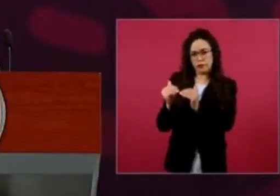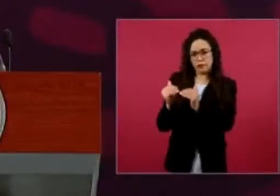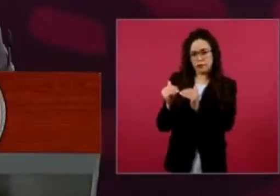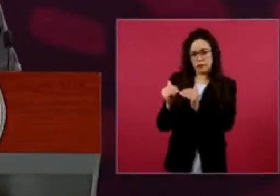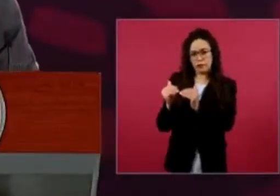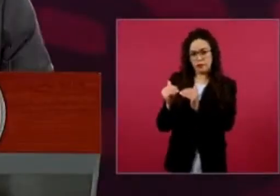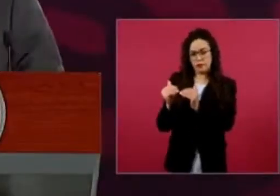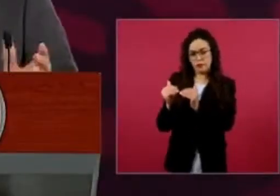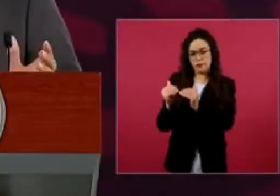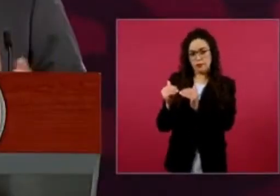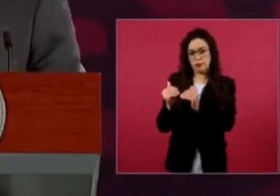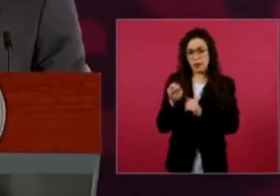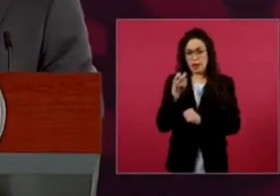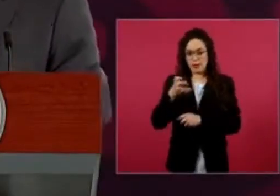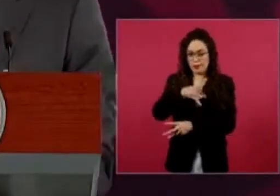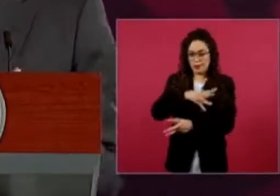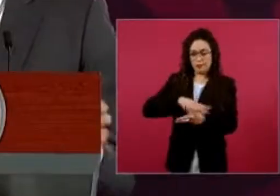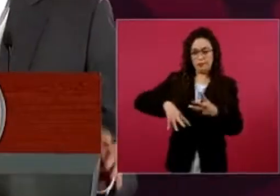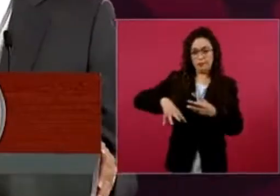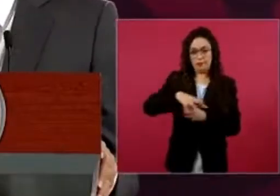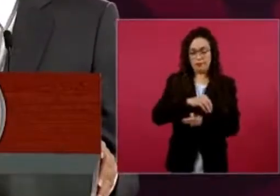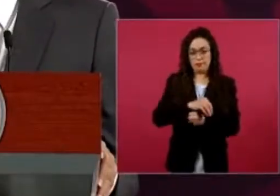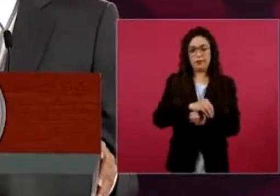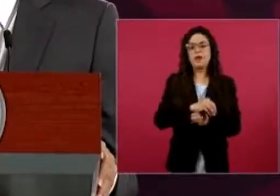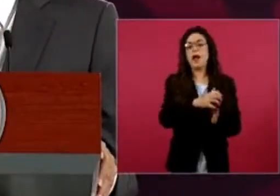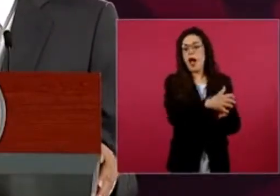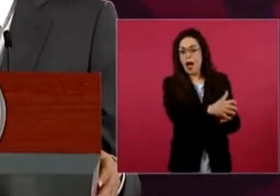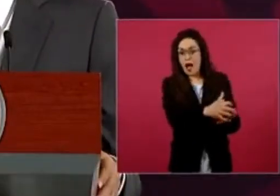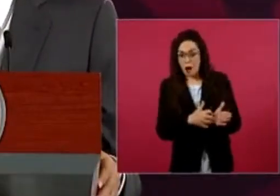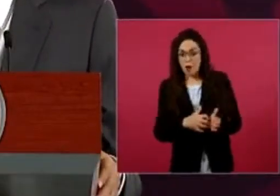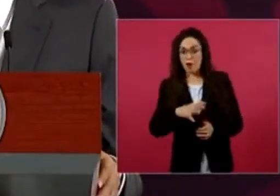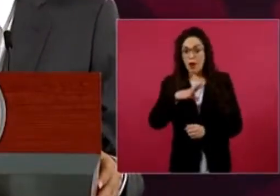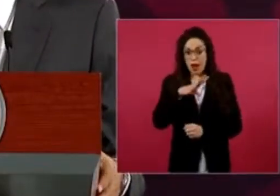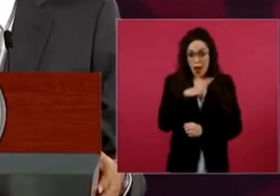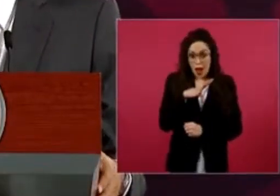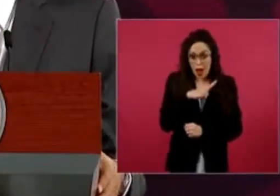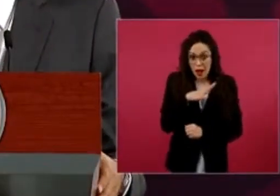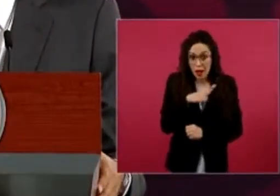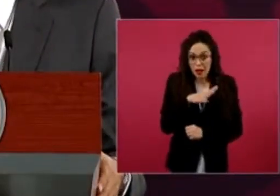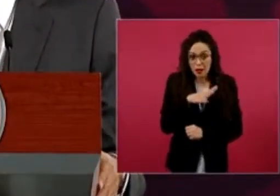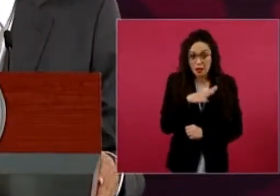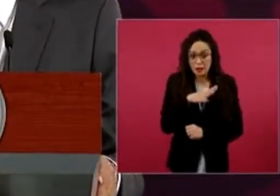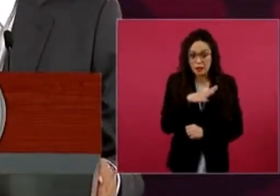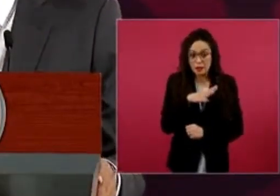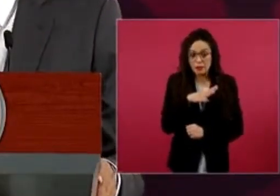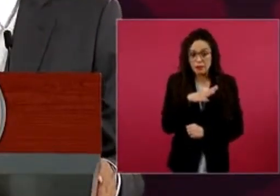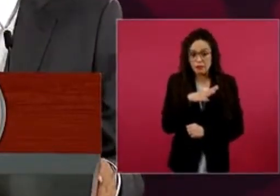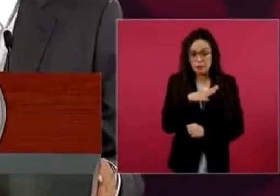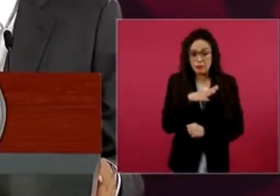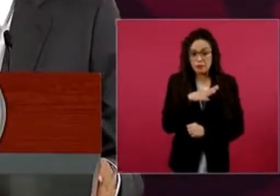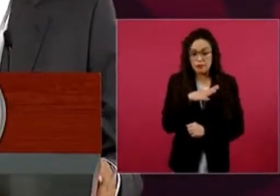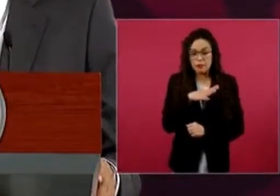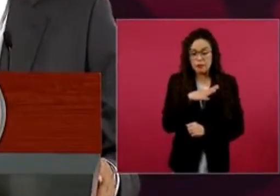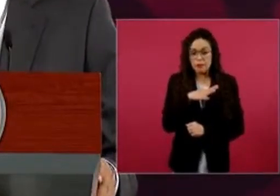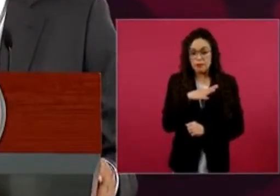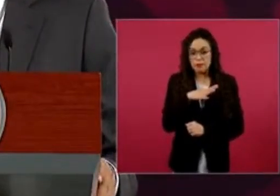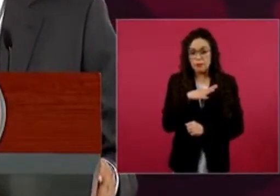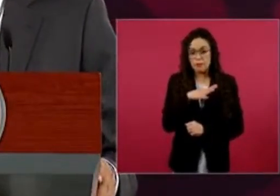corrupción y por no permitir las extravagancias de los altos funcionarios